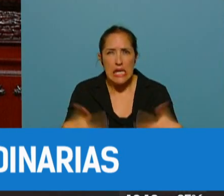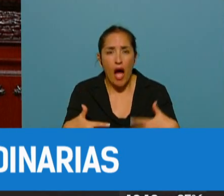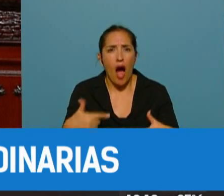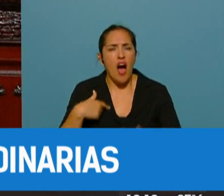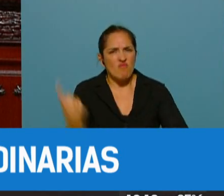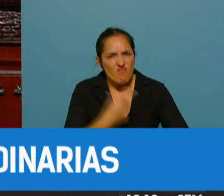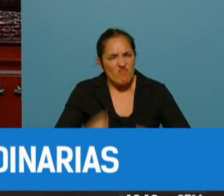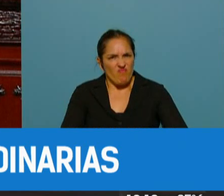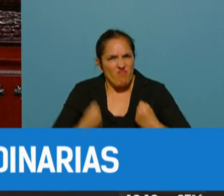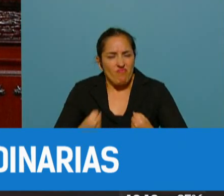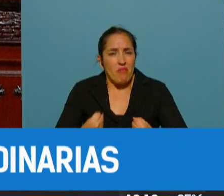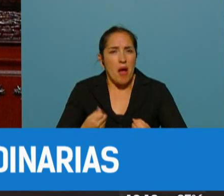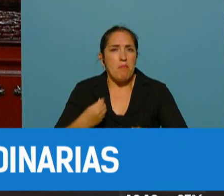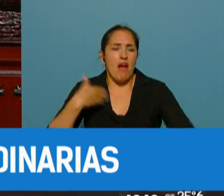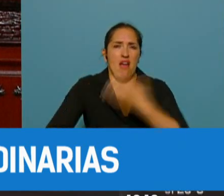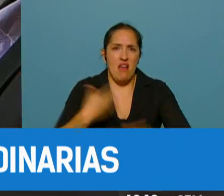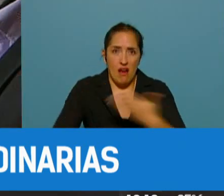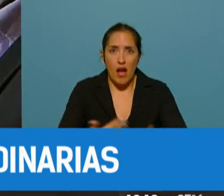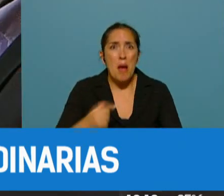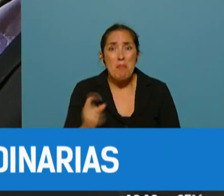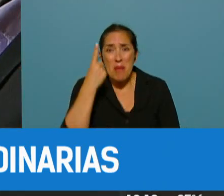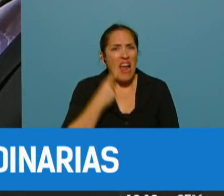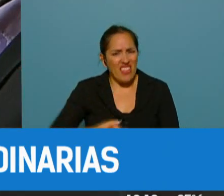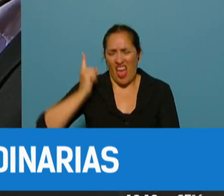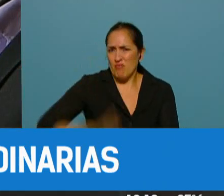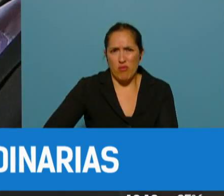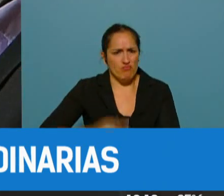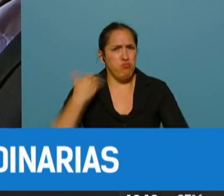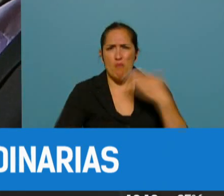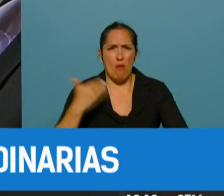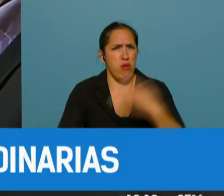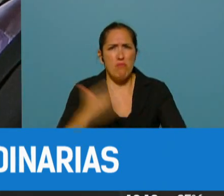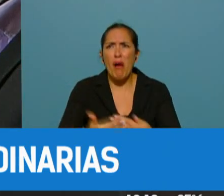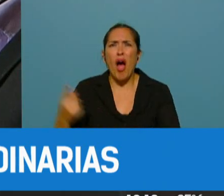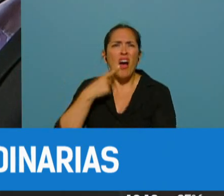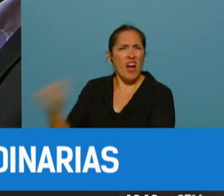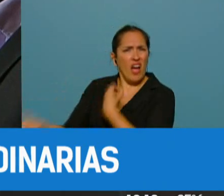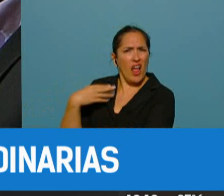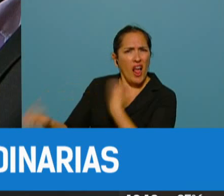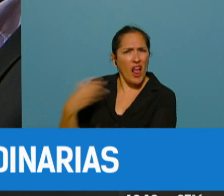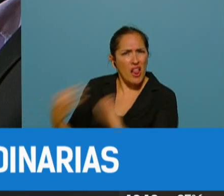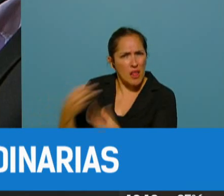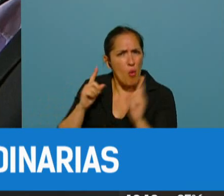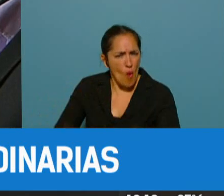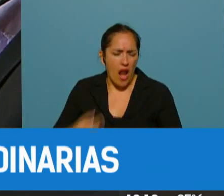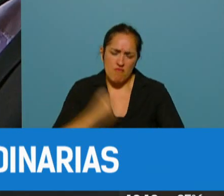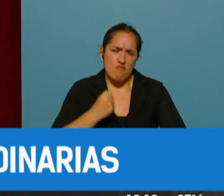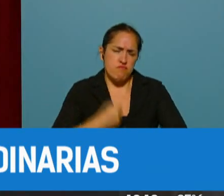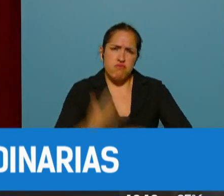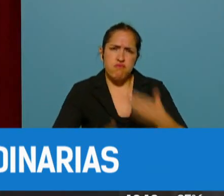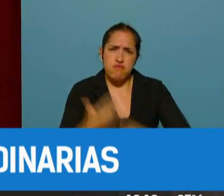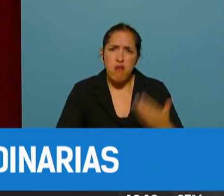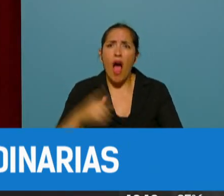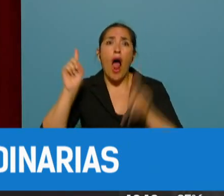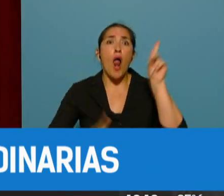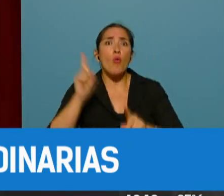tragedia. Desde el primer día tomamos decisiones y desde el primer día enfrentamos críticas. Primero, los que